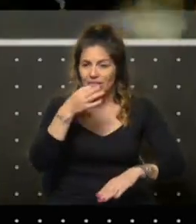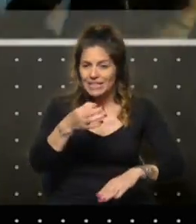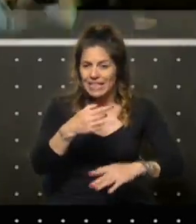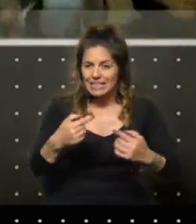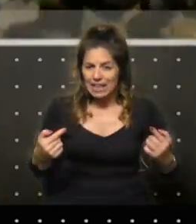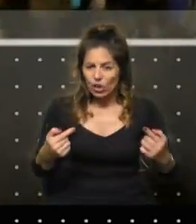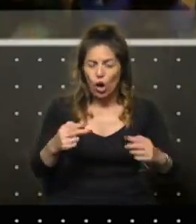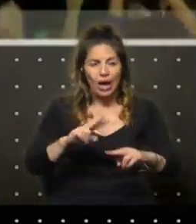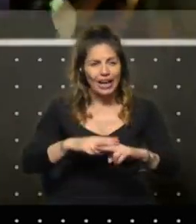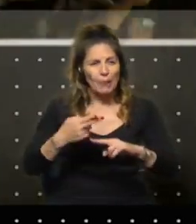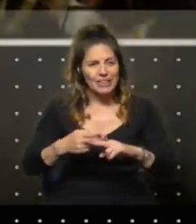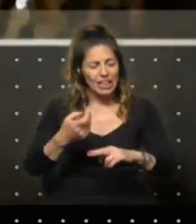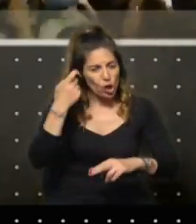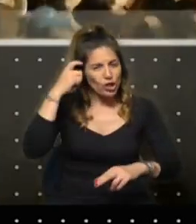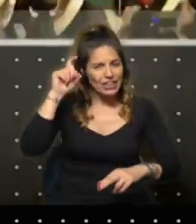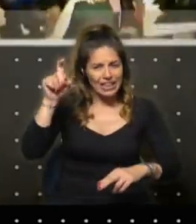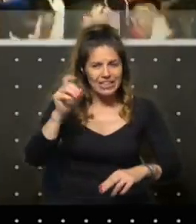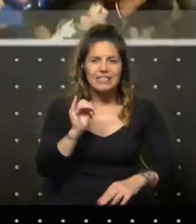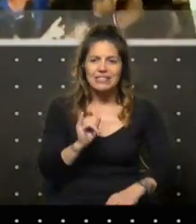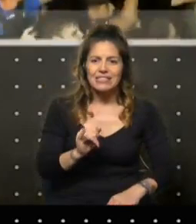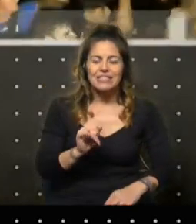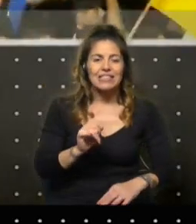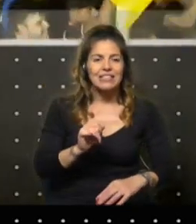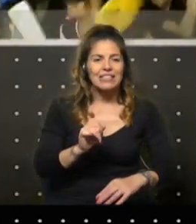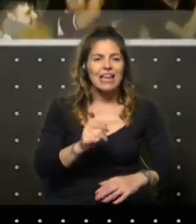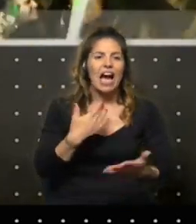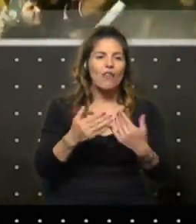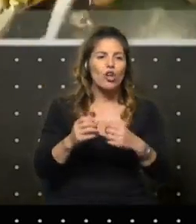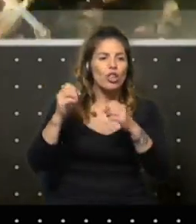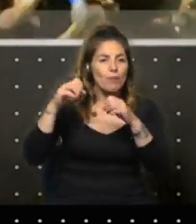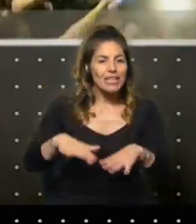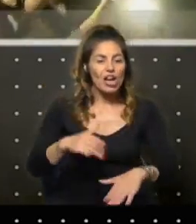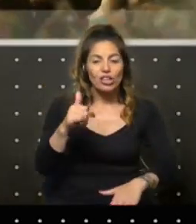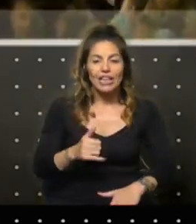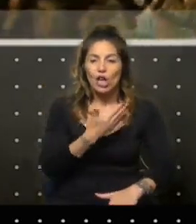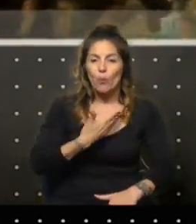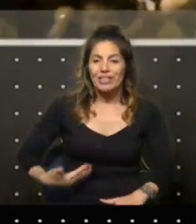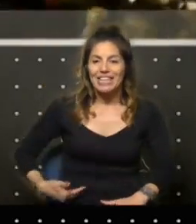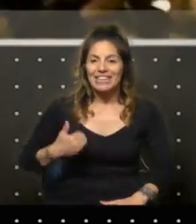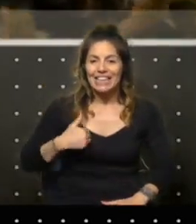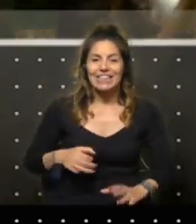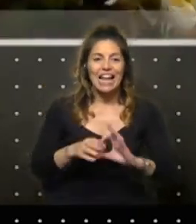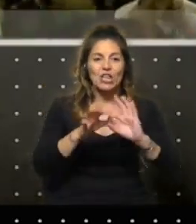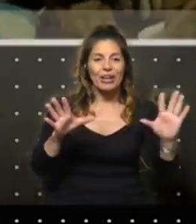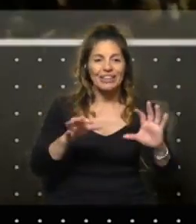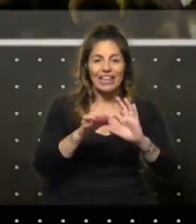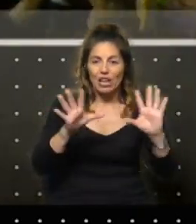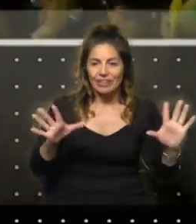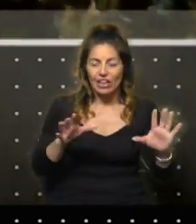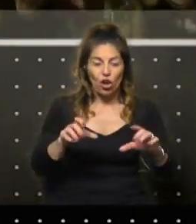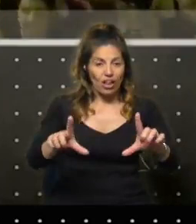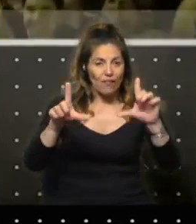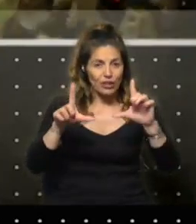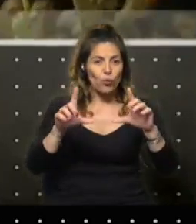ma repitiendo conceptos repitiendo algunos apuntes habló del milagro de tener un presidente en Argentina liberal libertario la figura de su